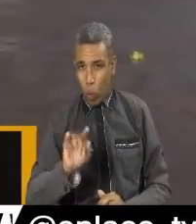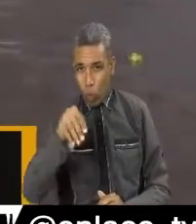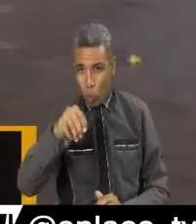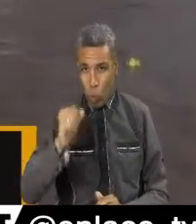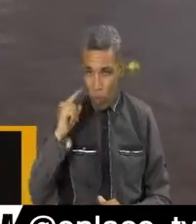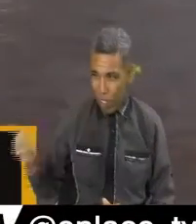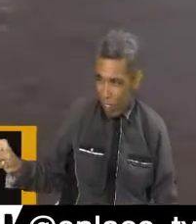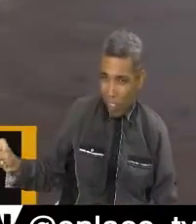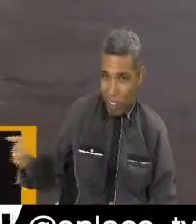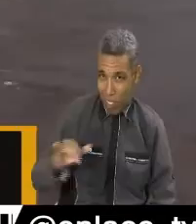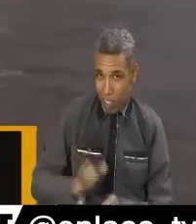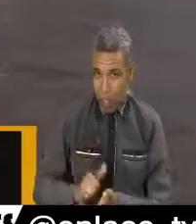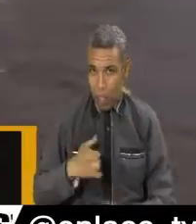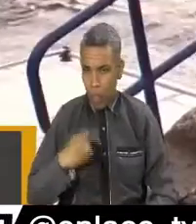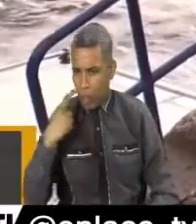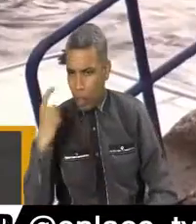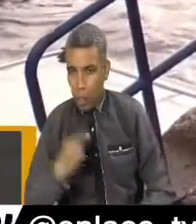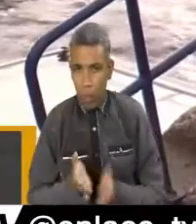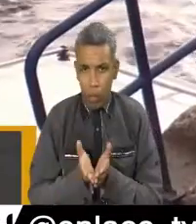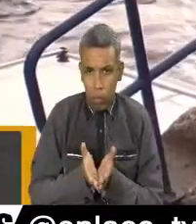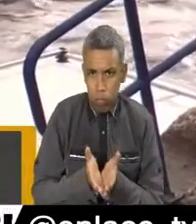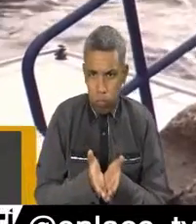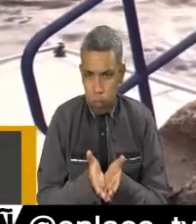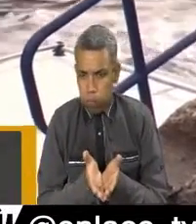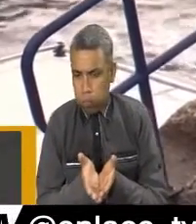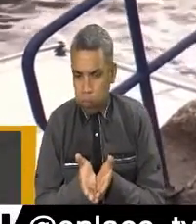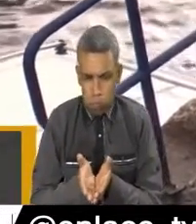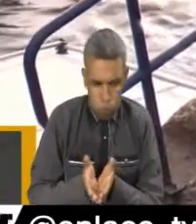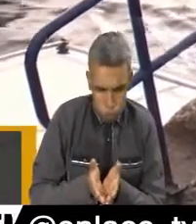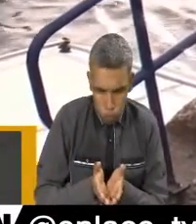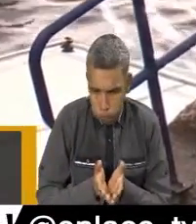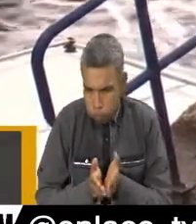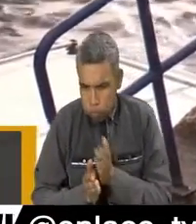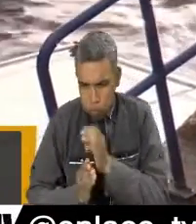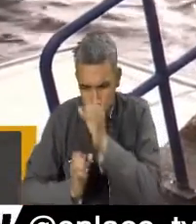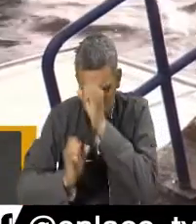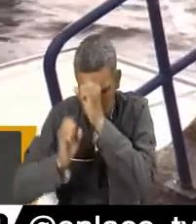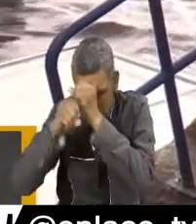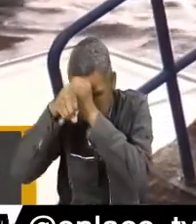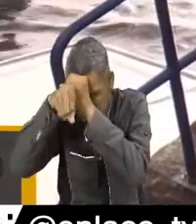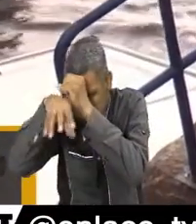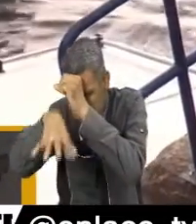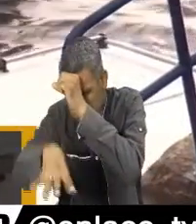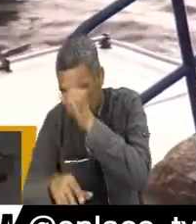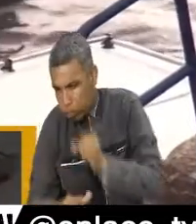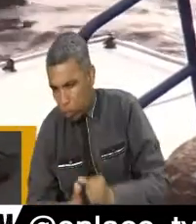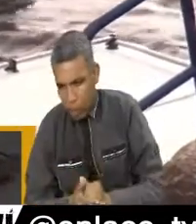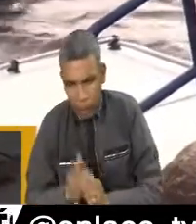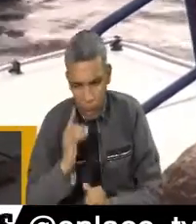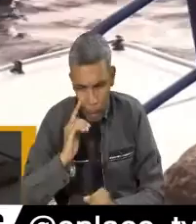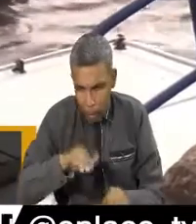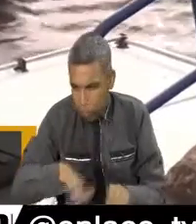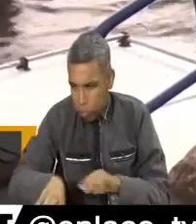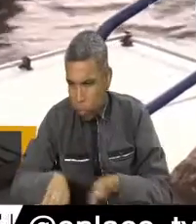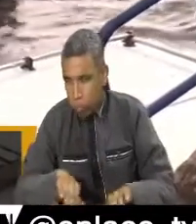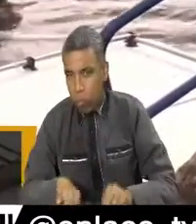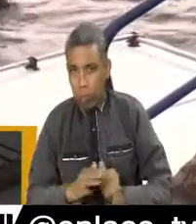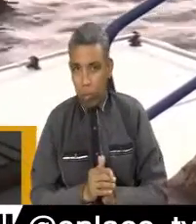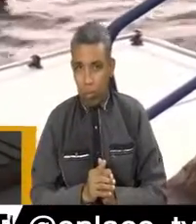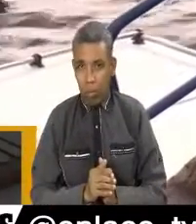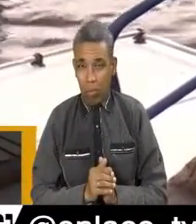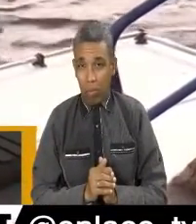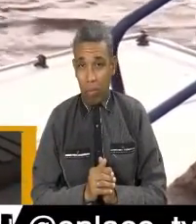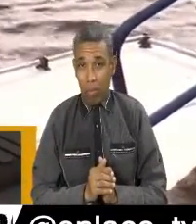hacia los bombos de Ecopetrol. Lastimosamente, pues cuando tenemos un ahogadito, pues a las 36 horas es que